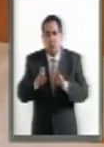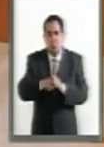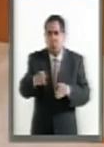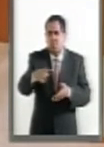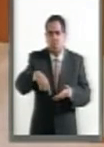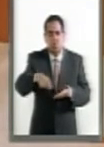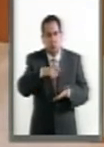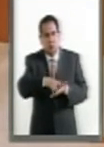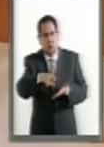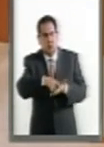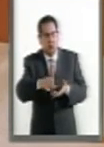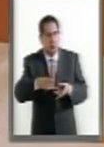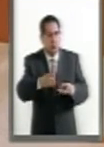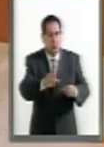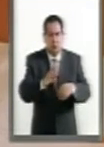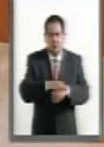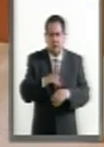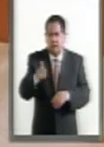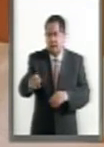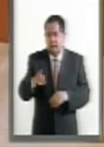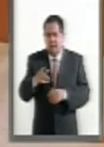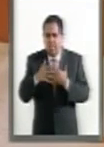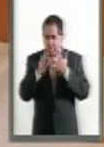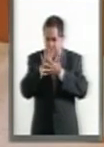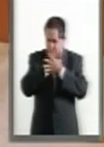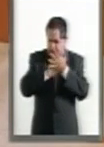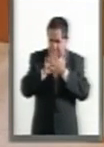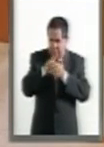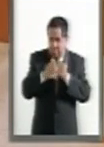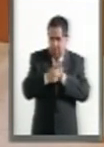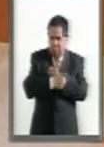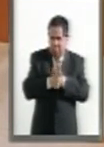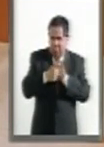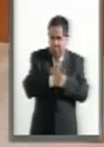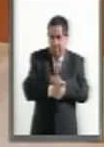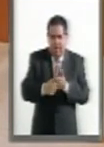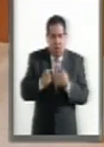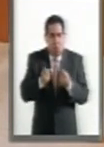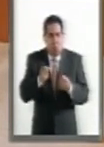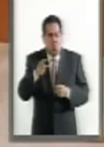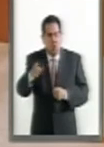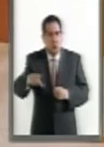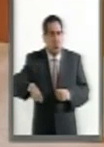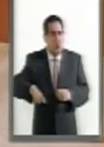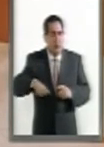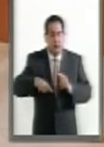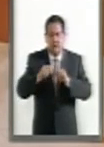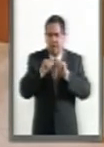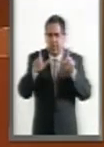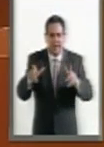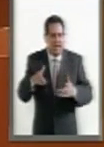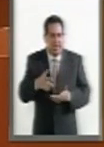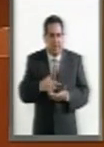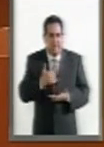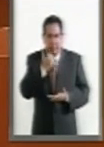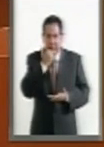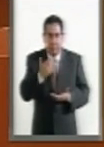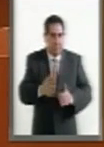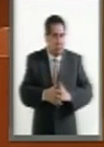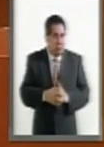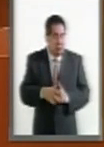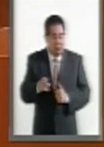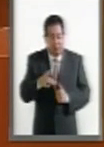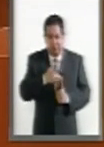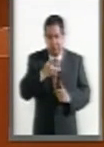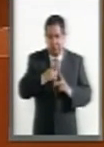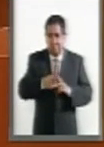compras debido a los altos niveles de opacidad con que se maneja el gobierno del estado de Tlaxcala. Se estima